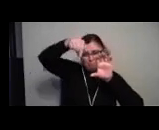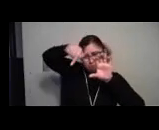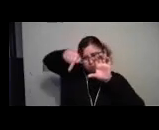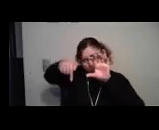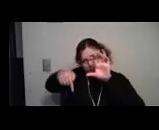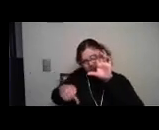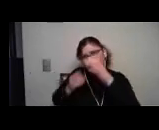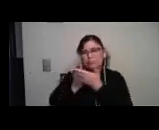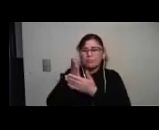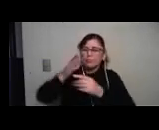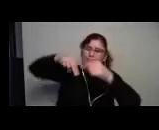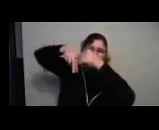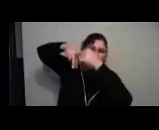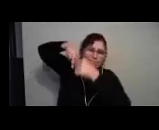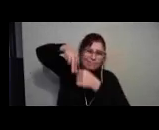inferior.